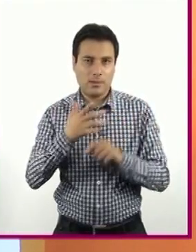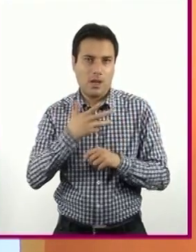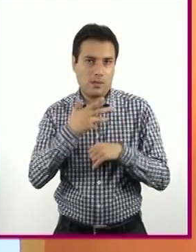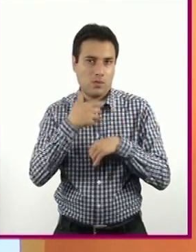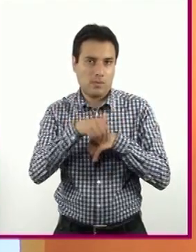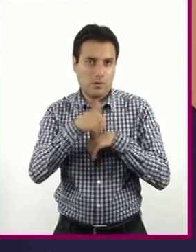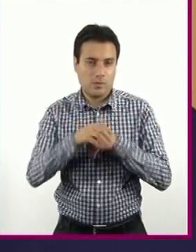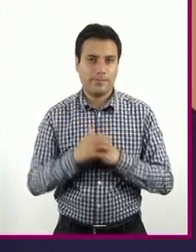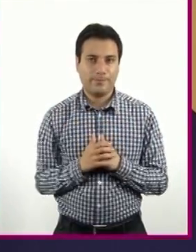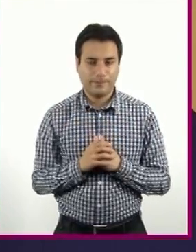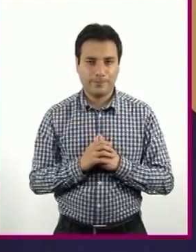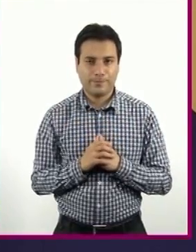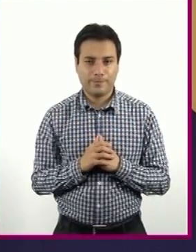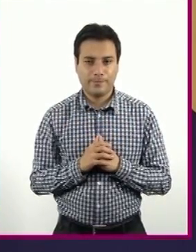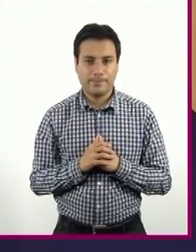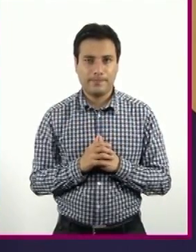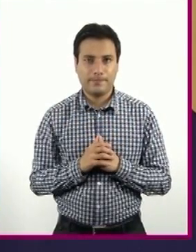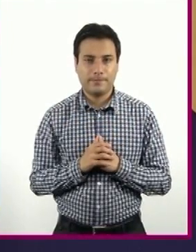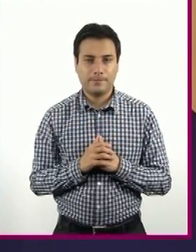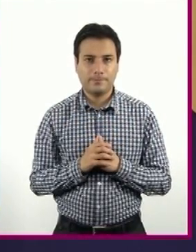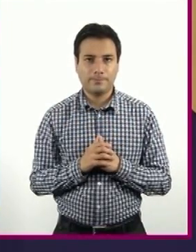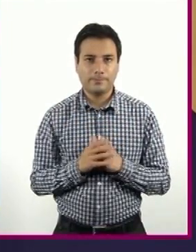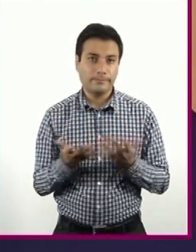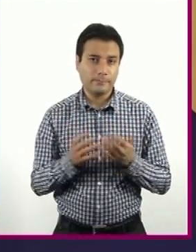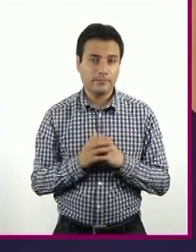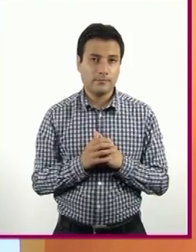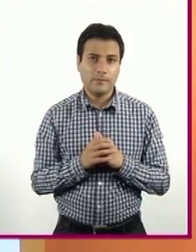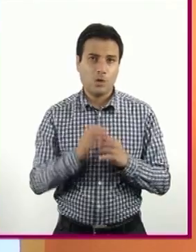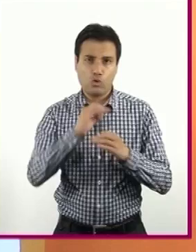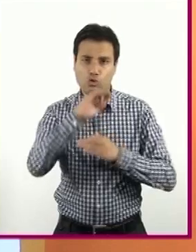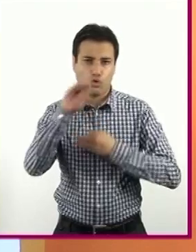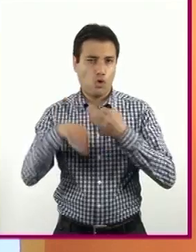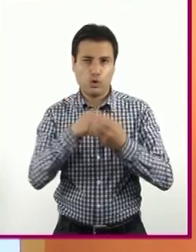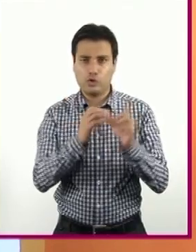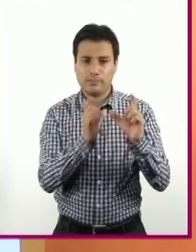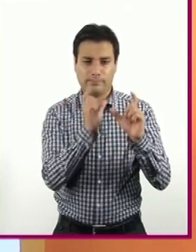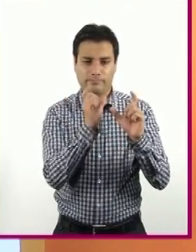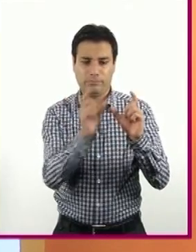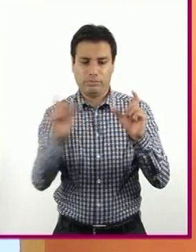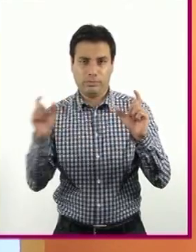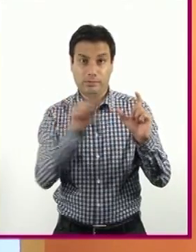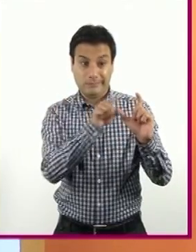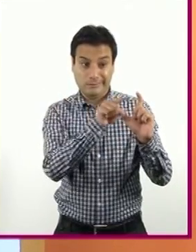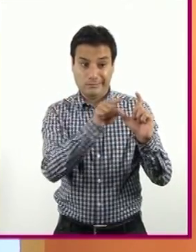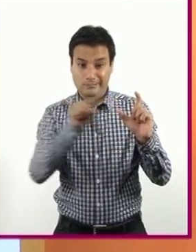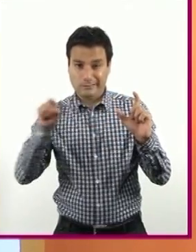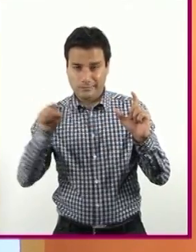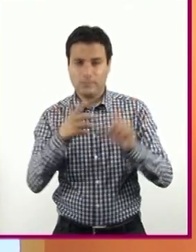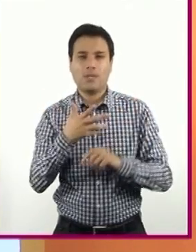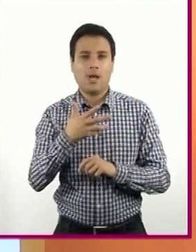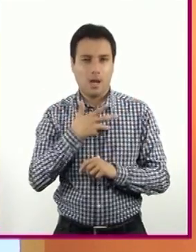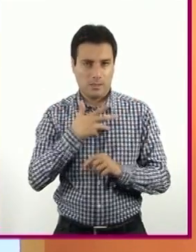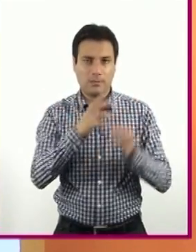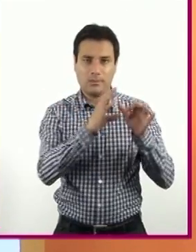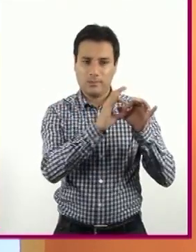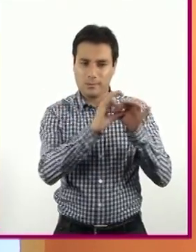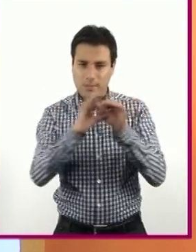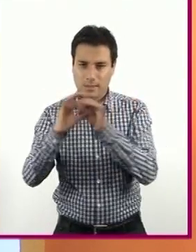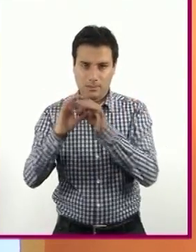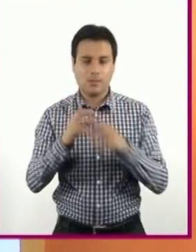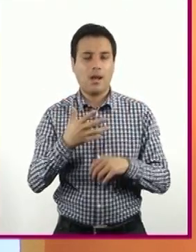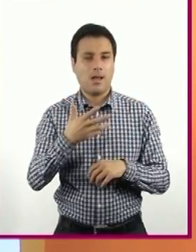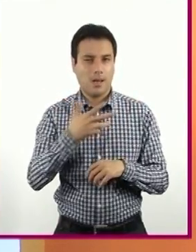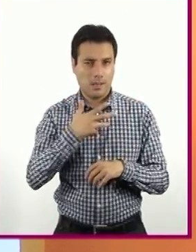la sucesión. Todos los términos de una sucesión mantienen una relación entre sí y por